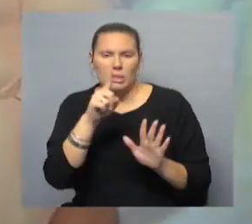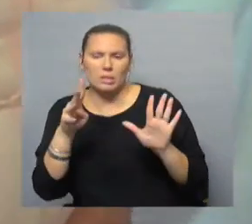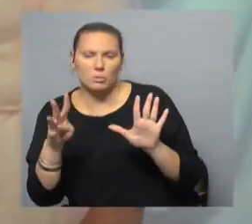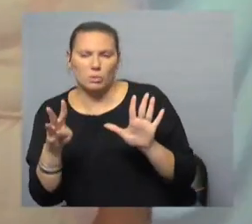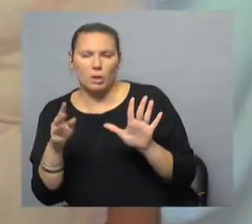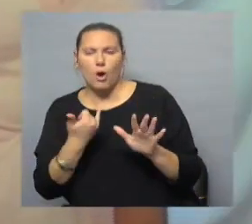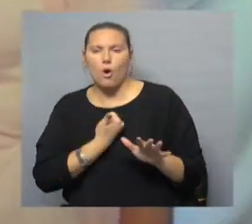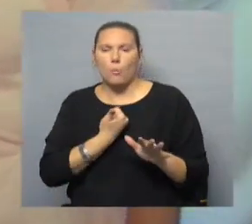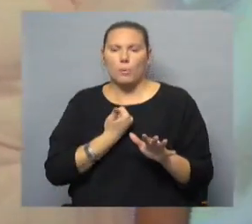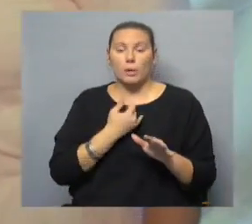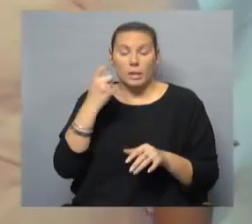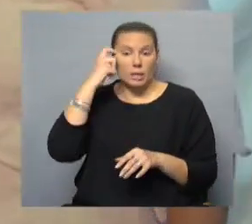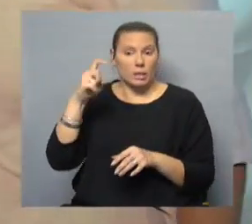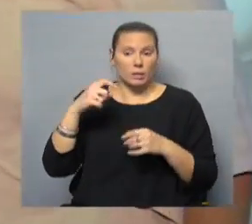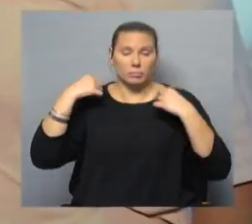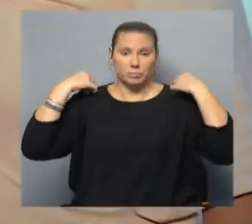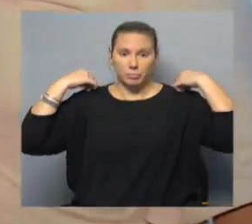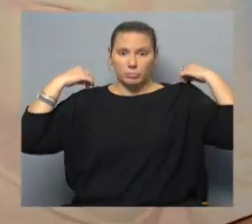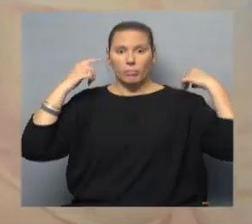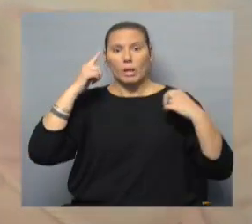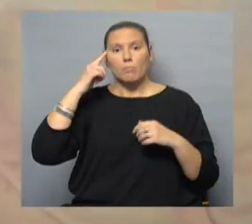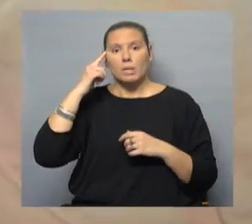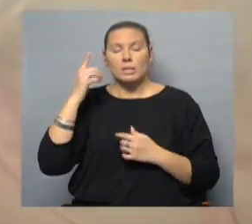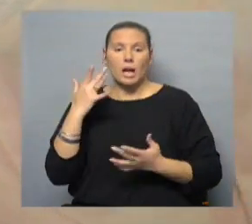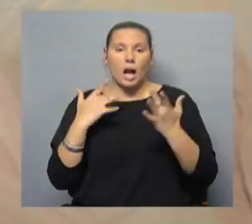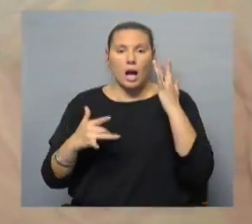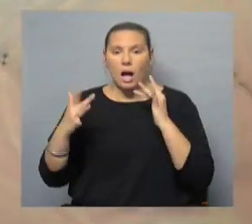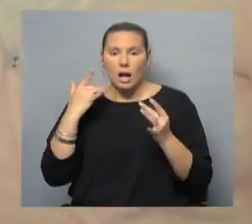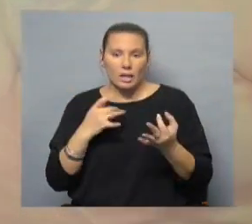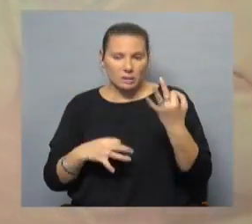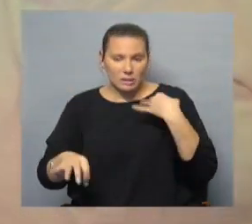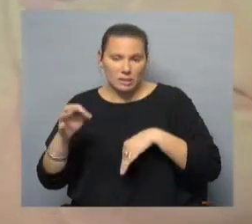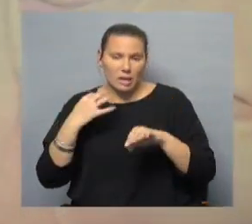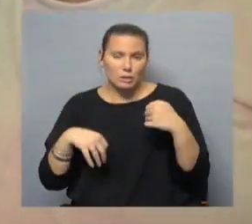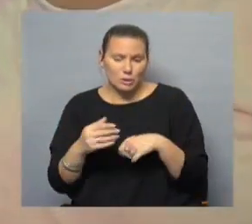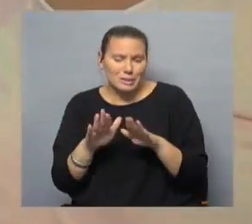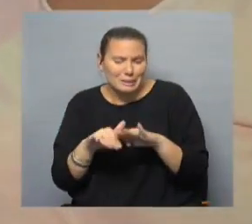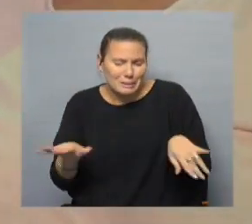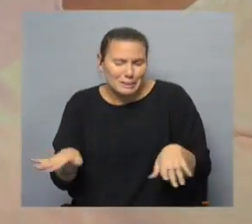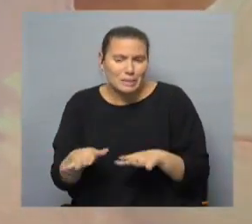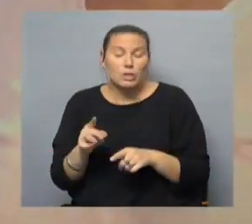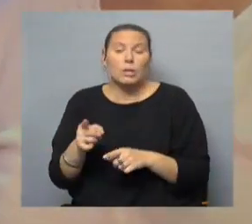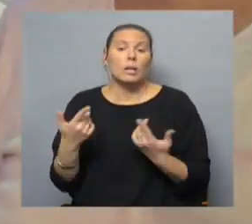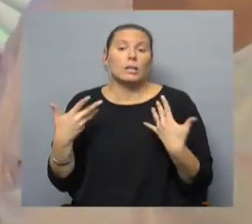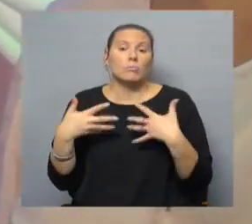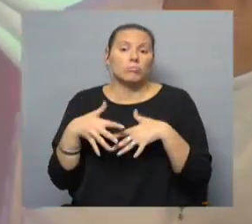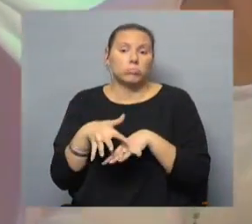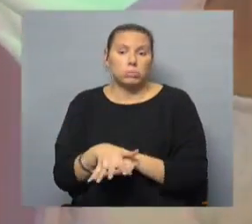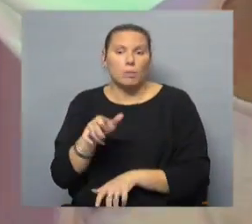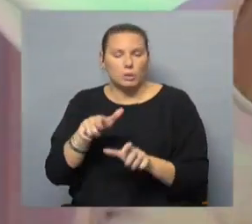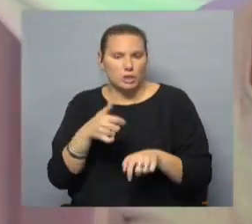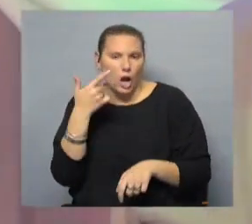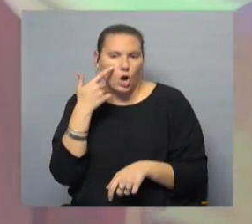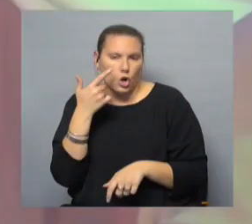Sí, esta idea surgió justamente de pensar las artes escénicas para primeras infancias y ahí integramos con gente muy